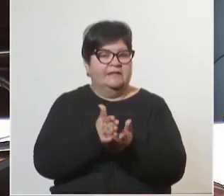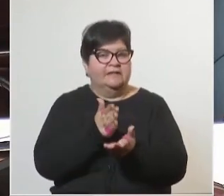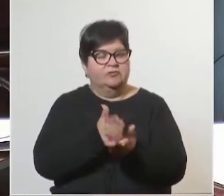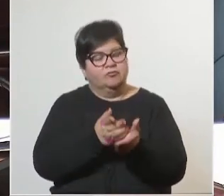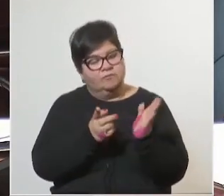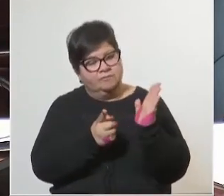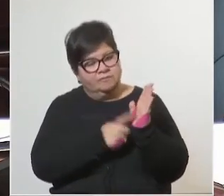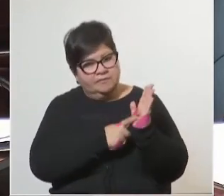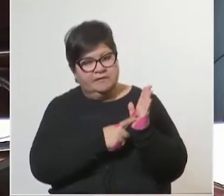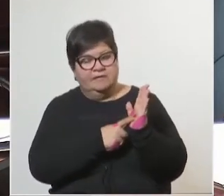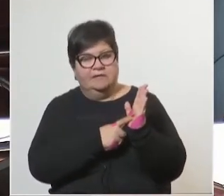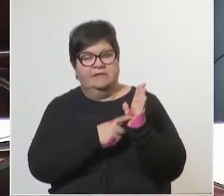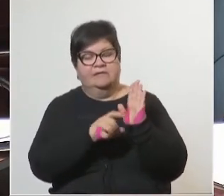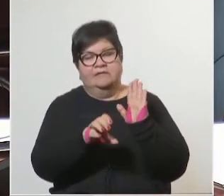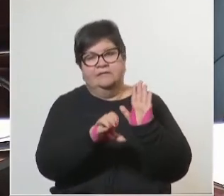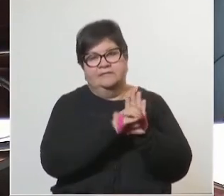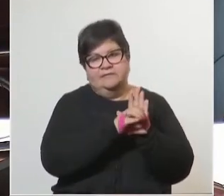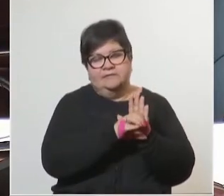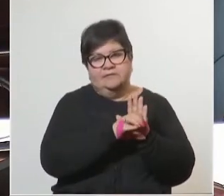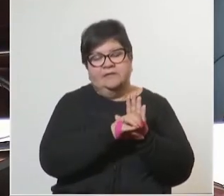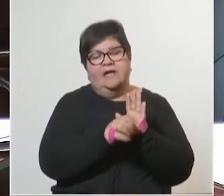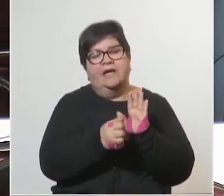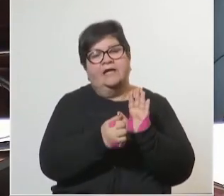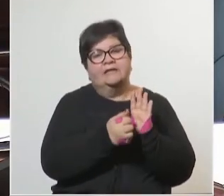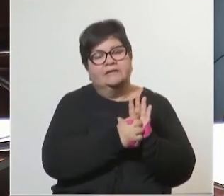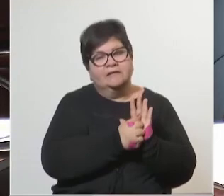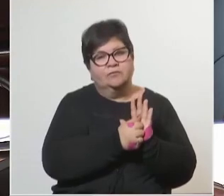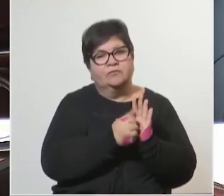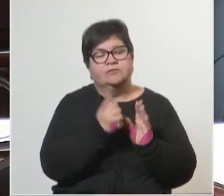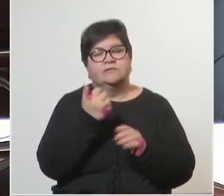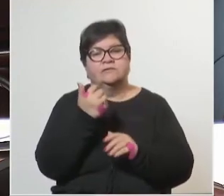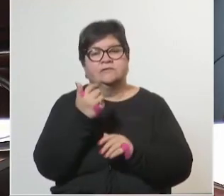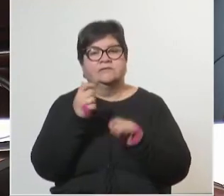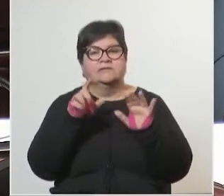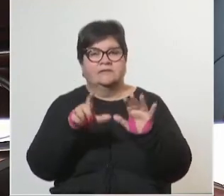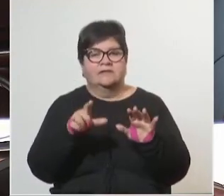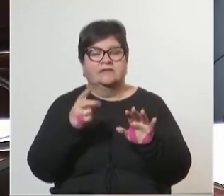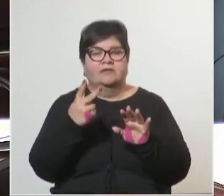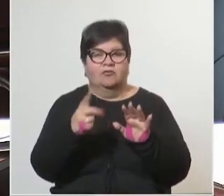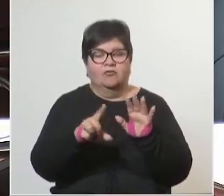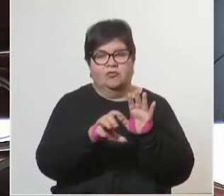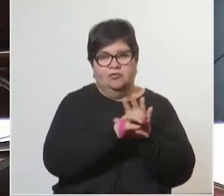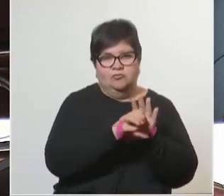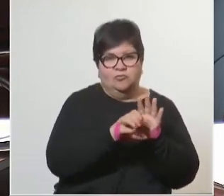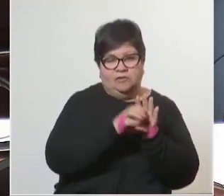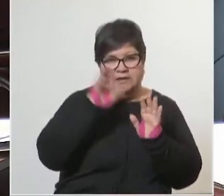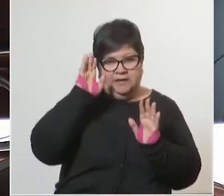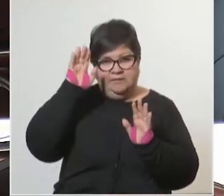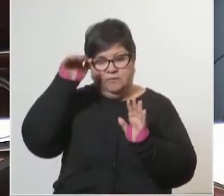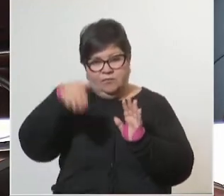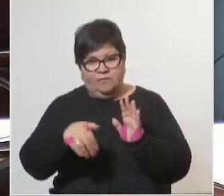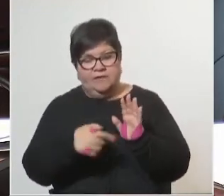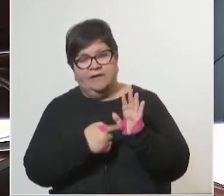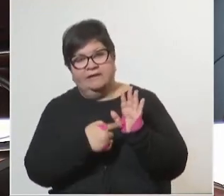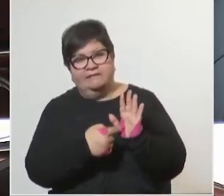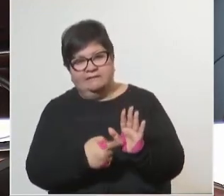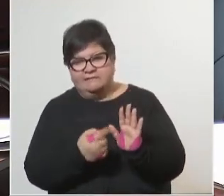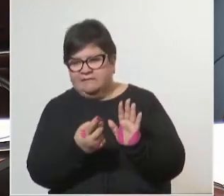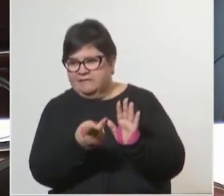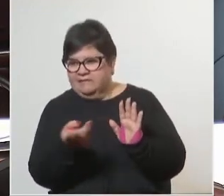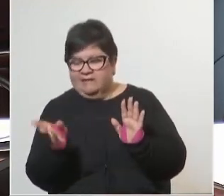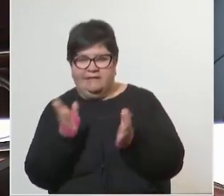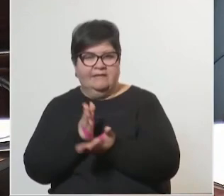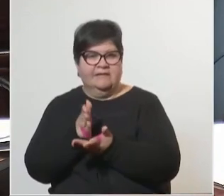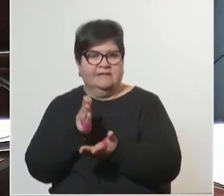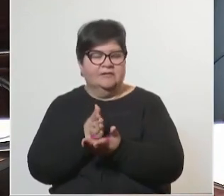Constitución, recogida en el artículo 72 de la misma, que señala que la enumeración de derechos,